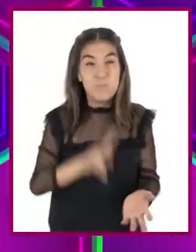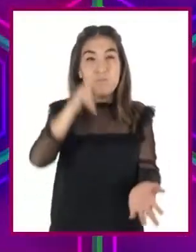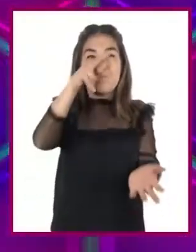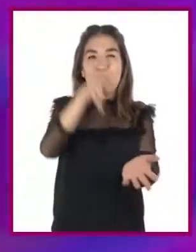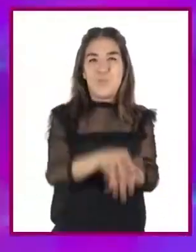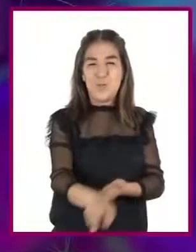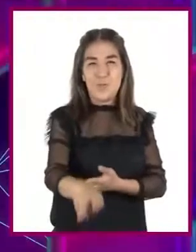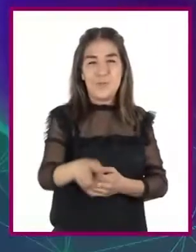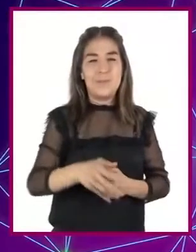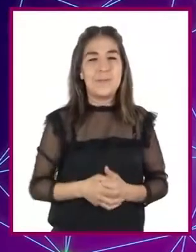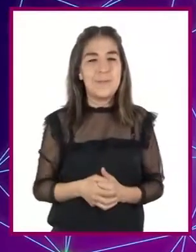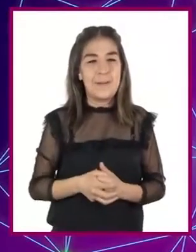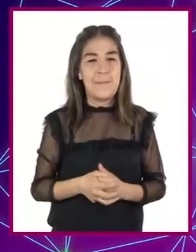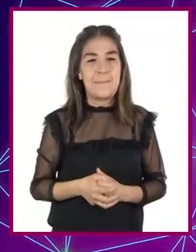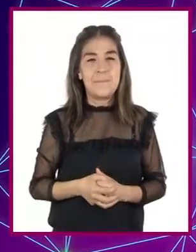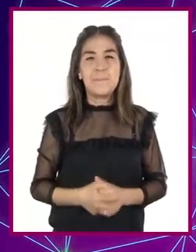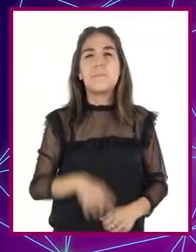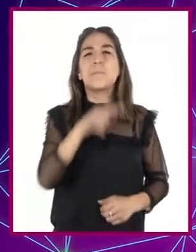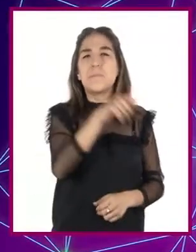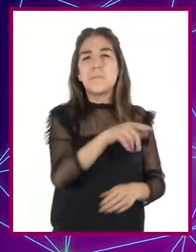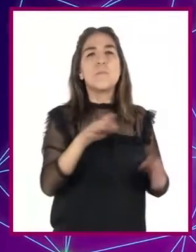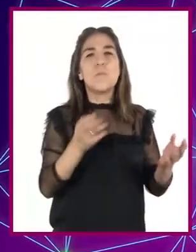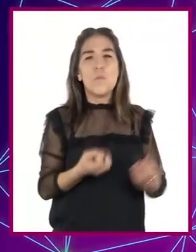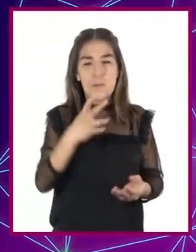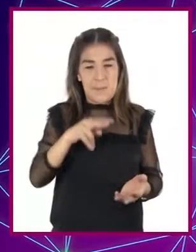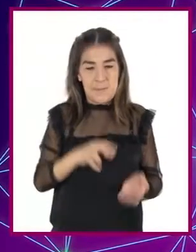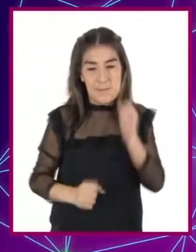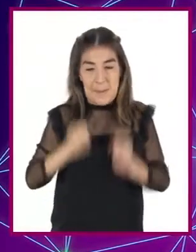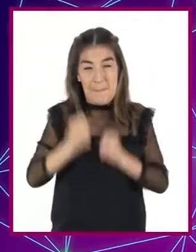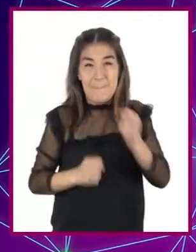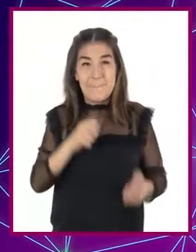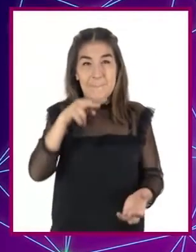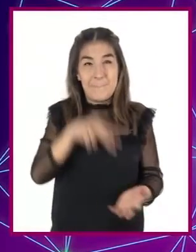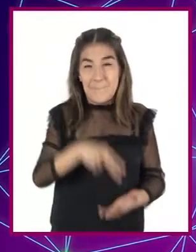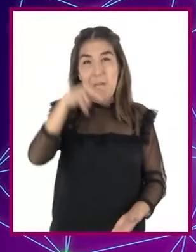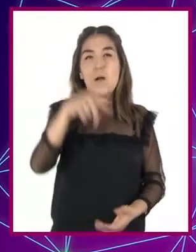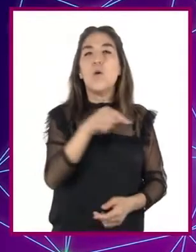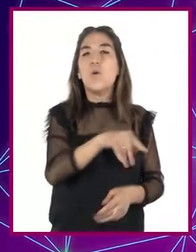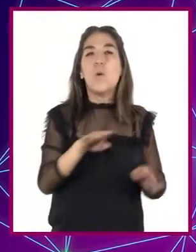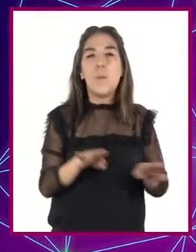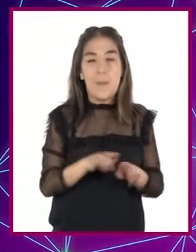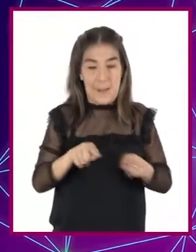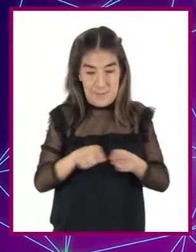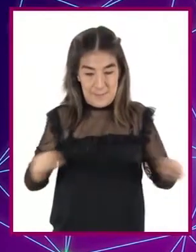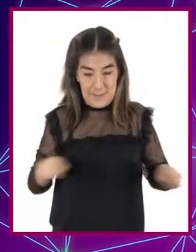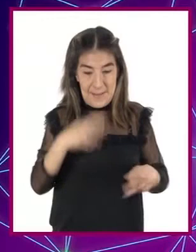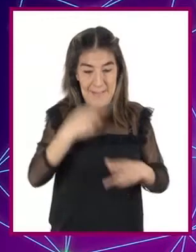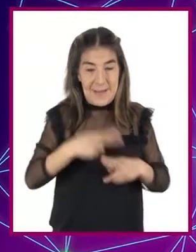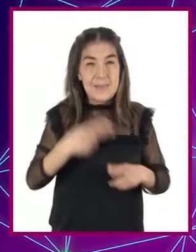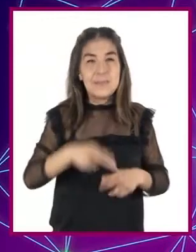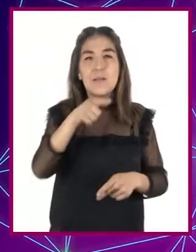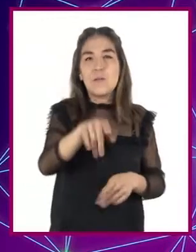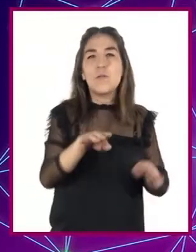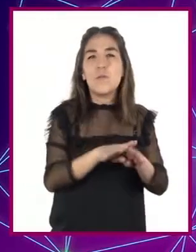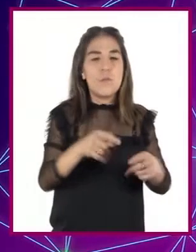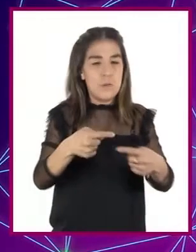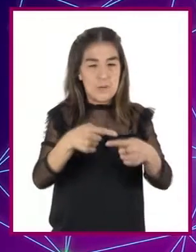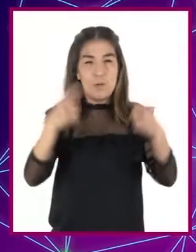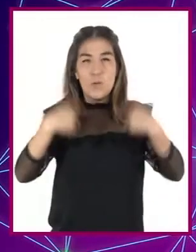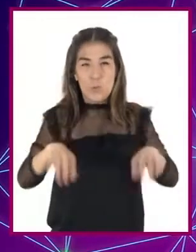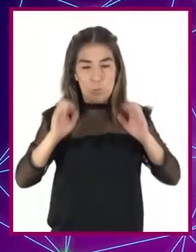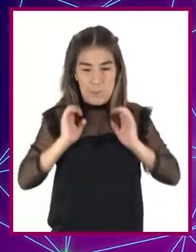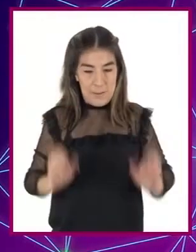arena. La distancia del salto se mide desde la tabla de batida hasta la marca hecha por cualquier parte del